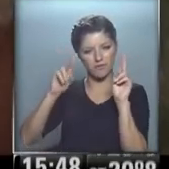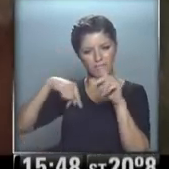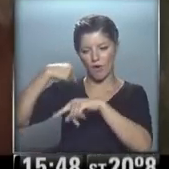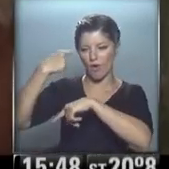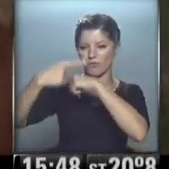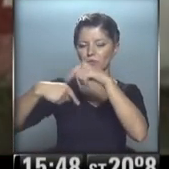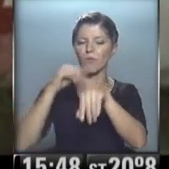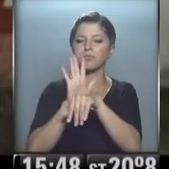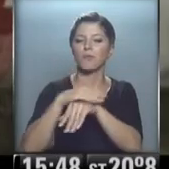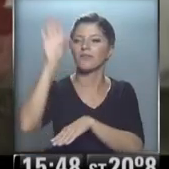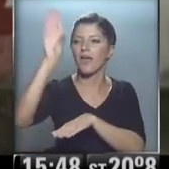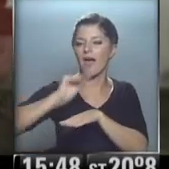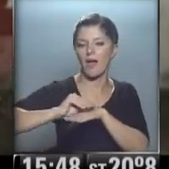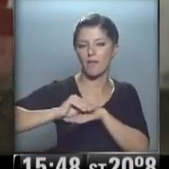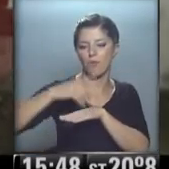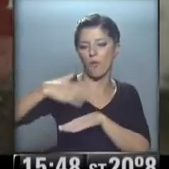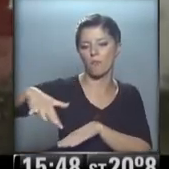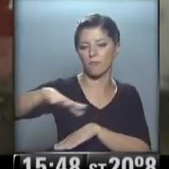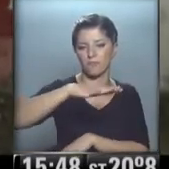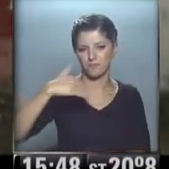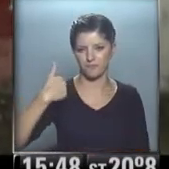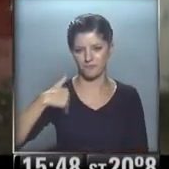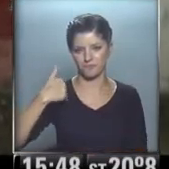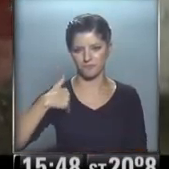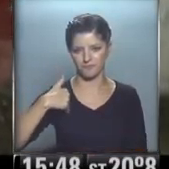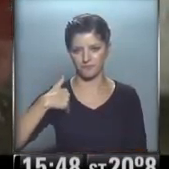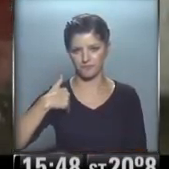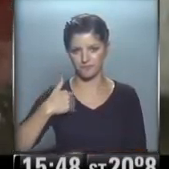un ejemplo para el pueblo argentino.